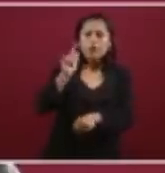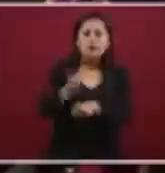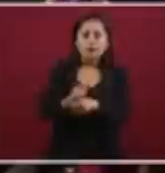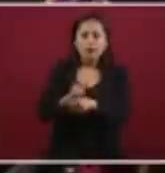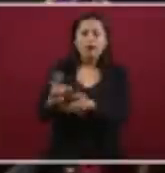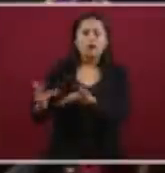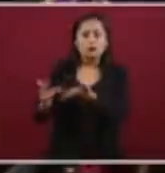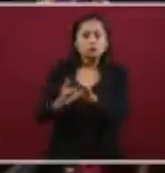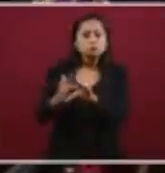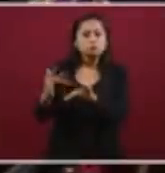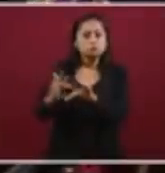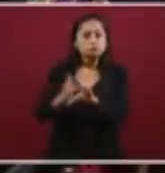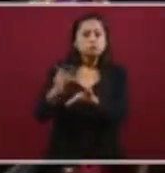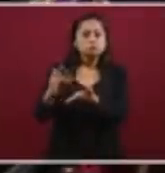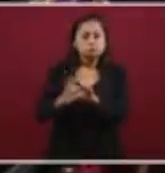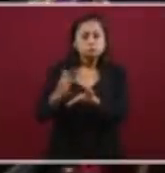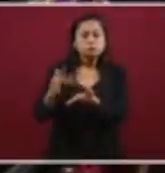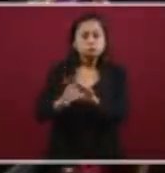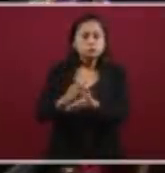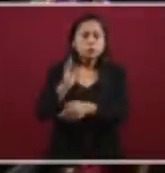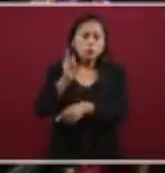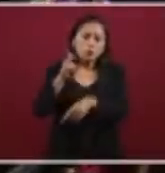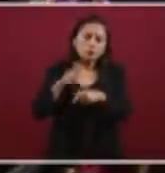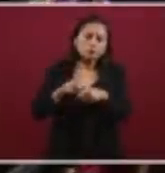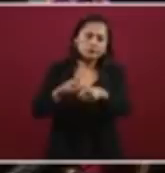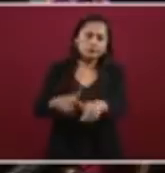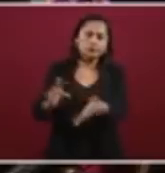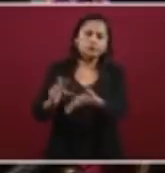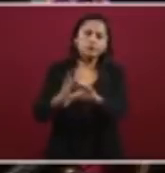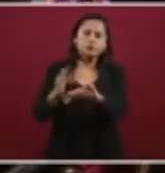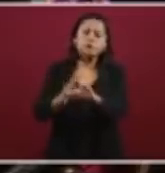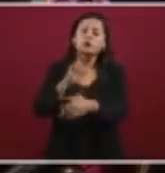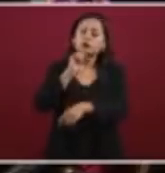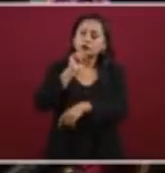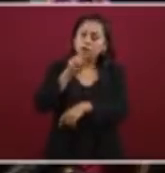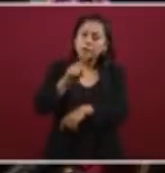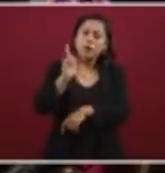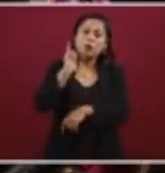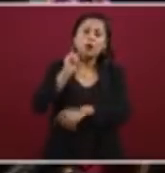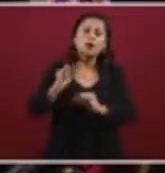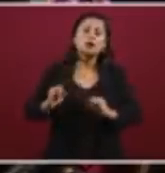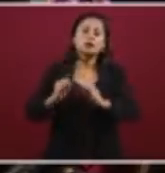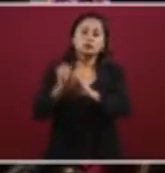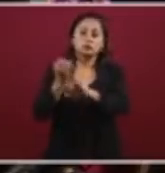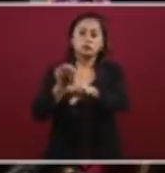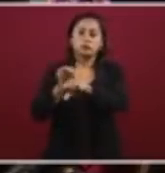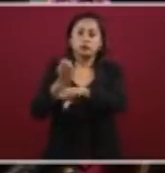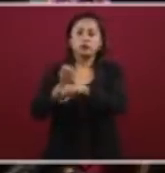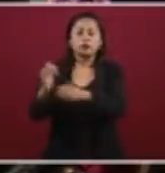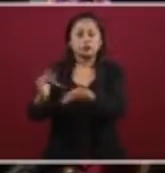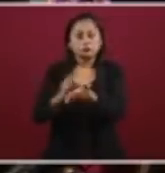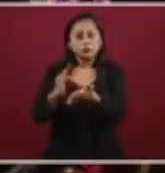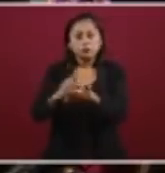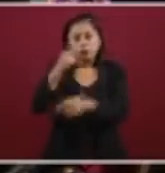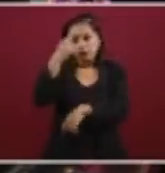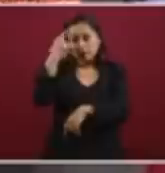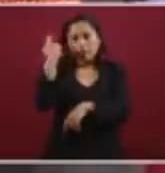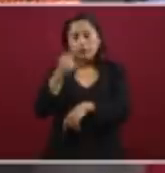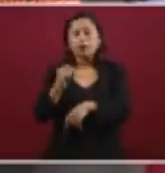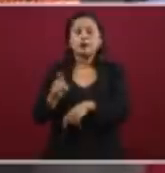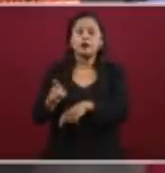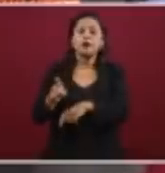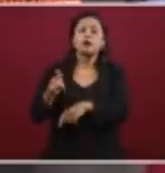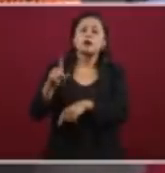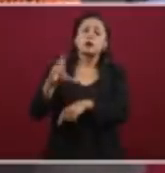lo han hecho bien hasta ahora algunos gobiernos estatales para ir obteniendo información necesitaba la cooperación internacional de